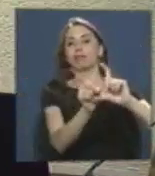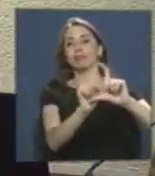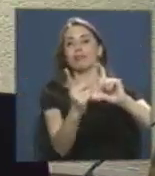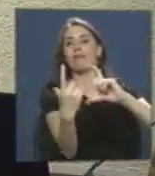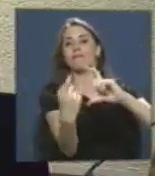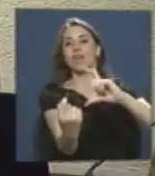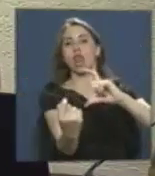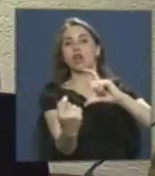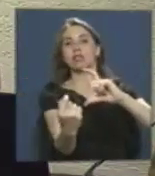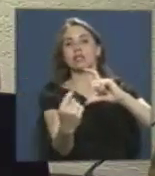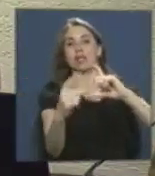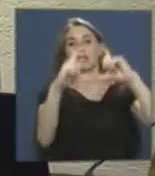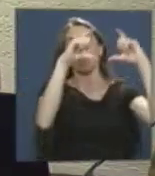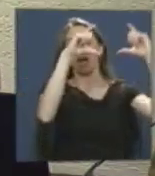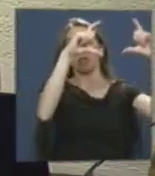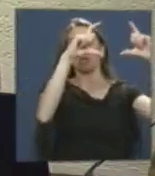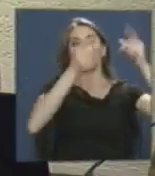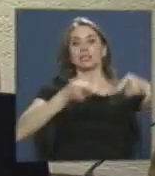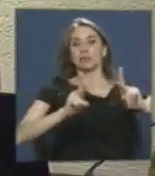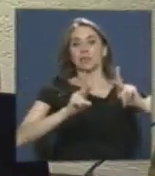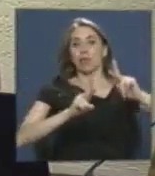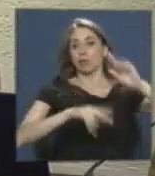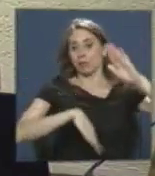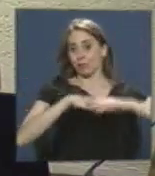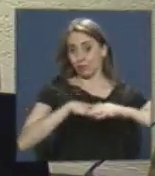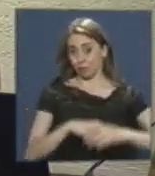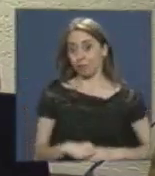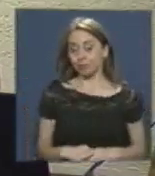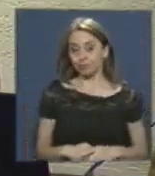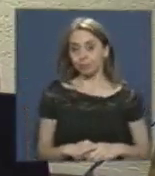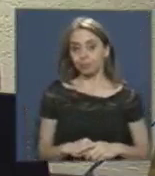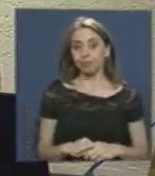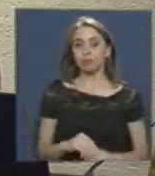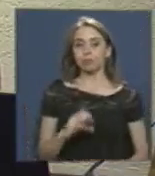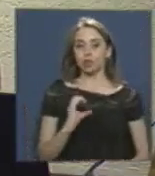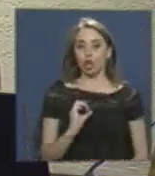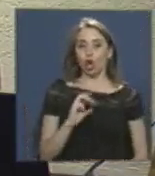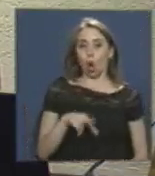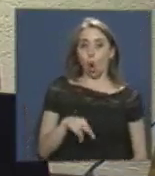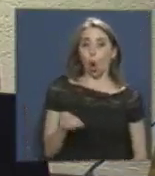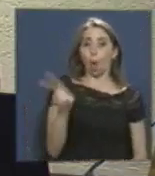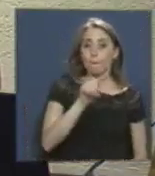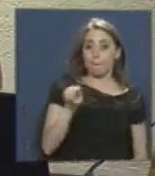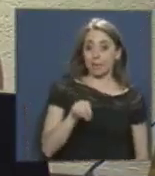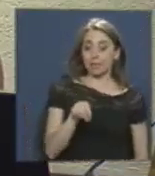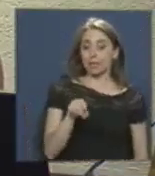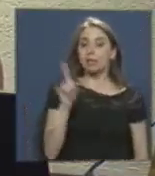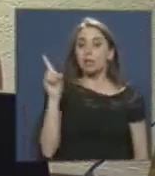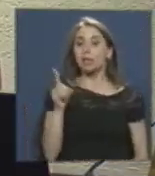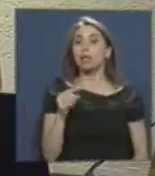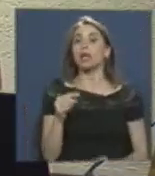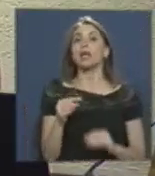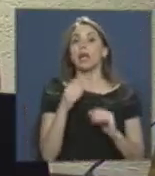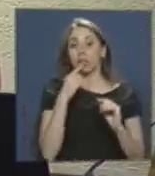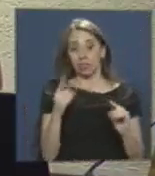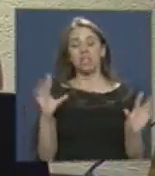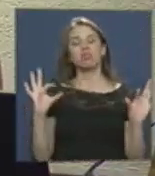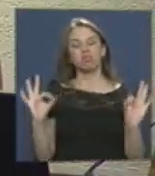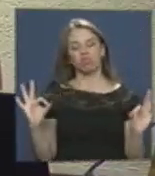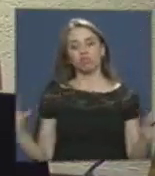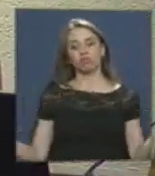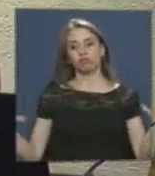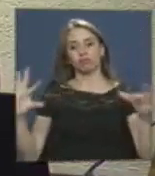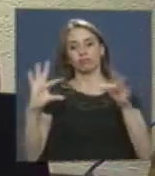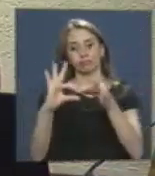velocidad máxima establecida es la propia o ms ha establecido la asociación directa